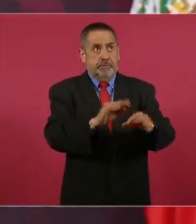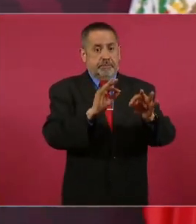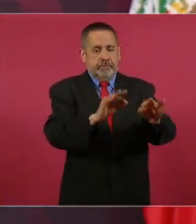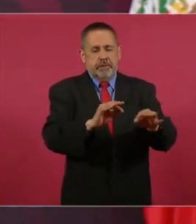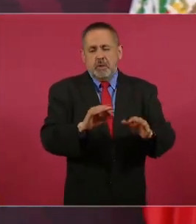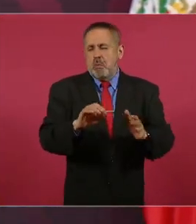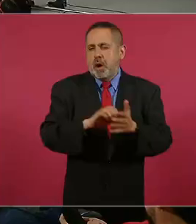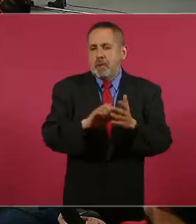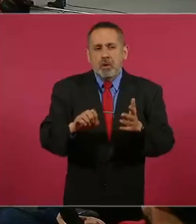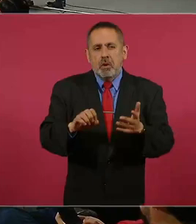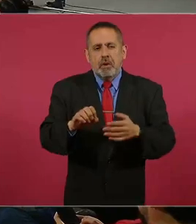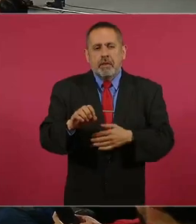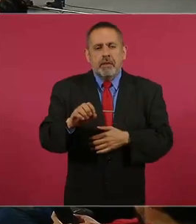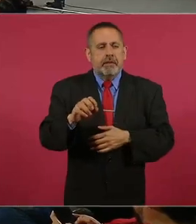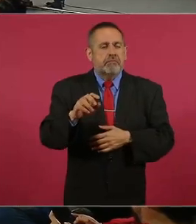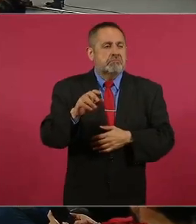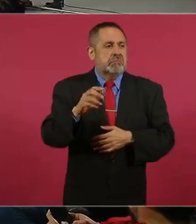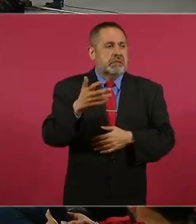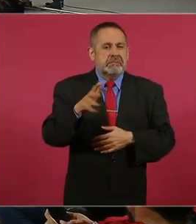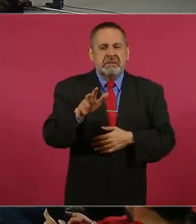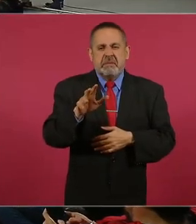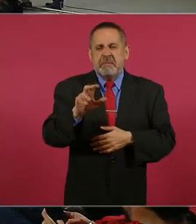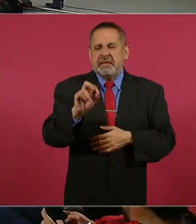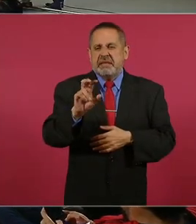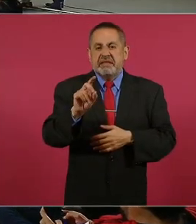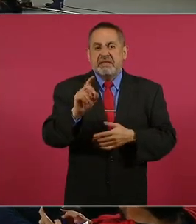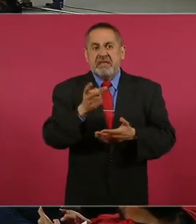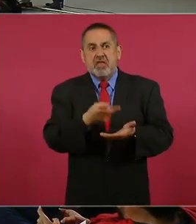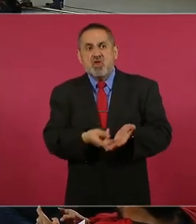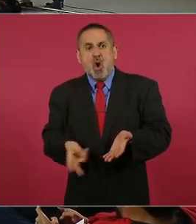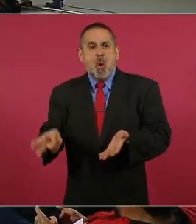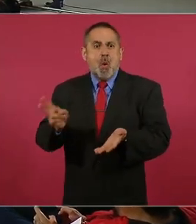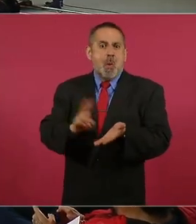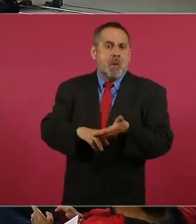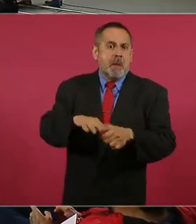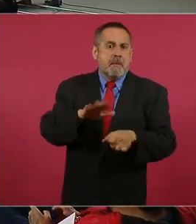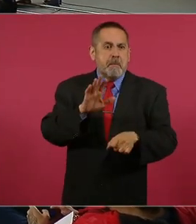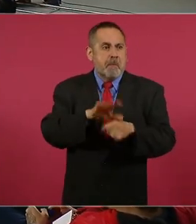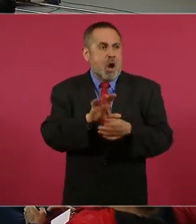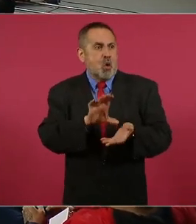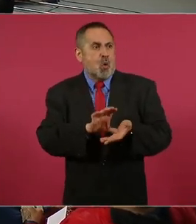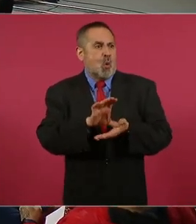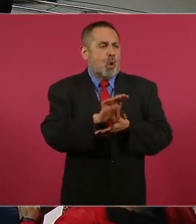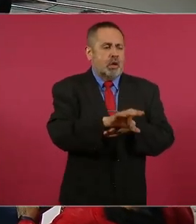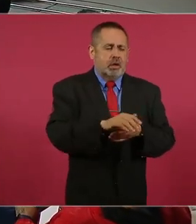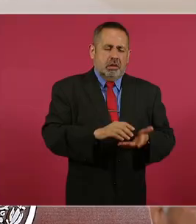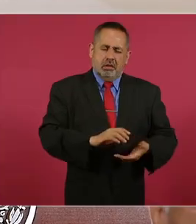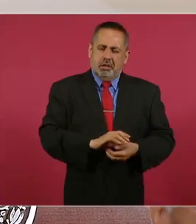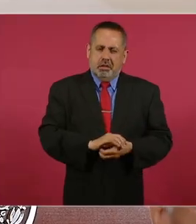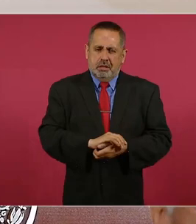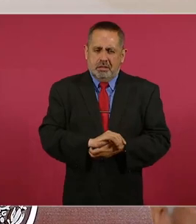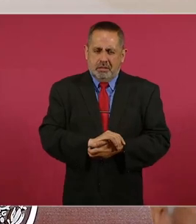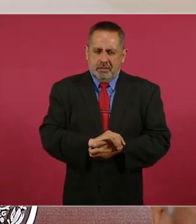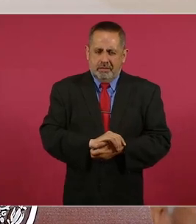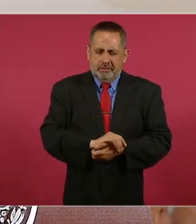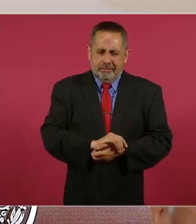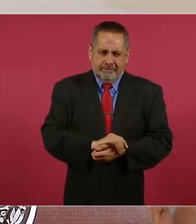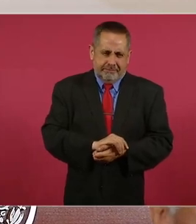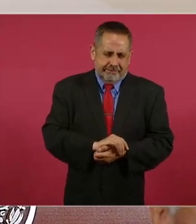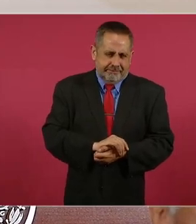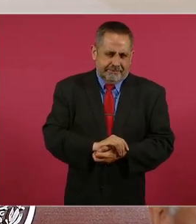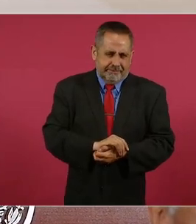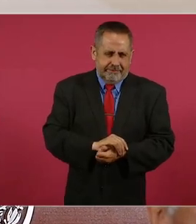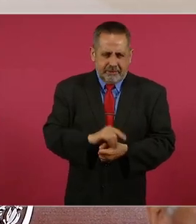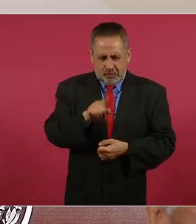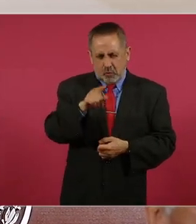era 10, 20, 30 veces más. Por ejemplo, es cosa de que